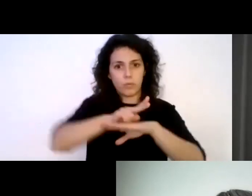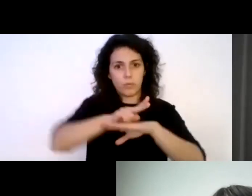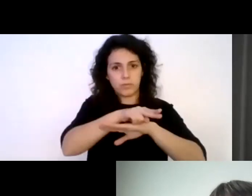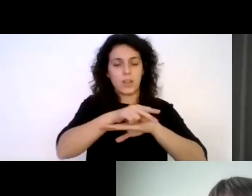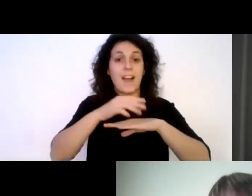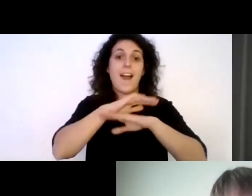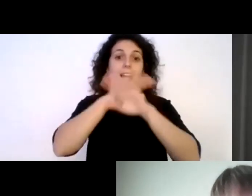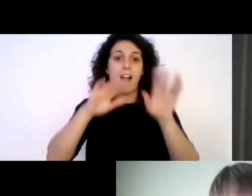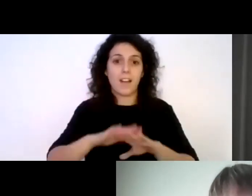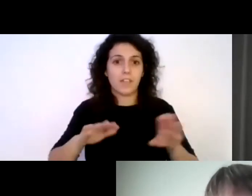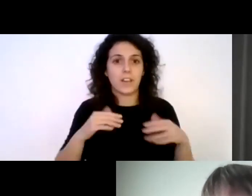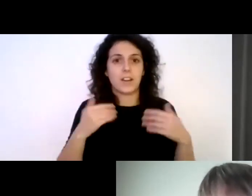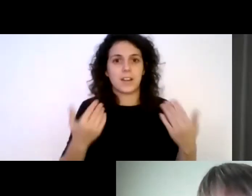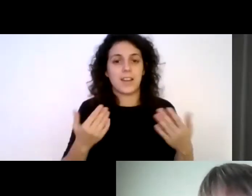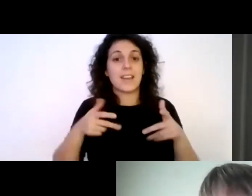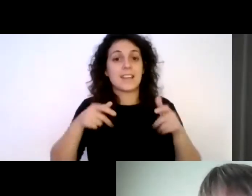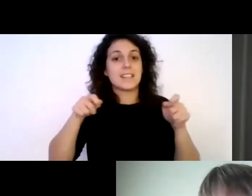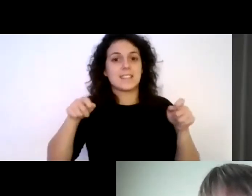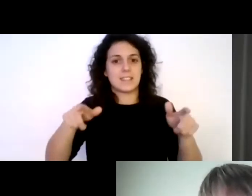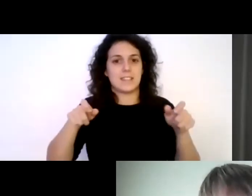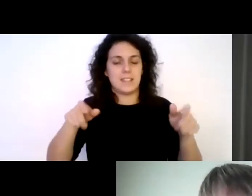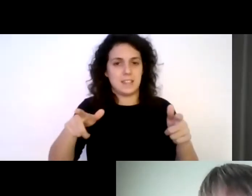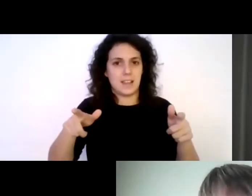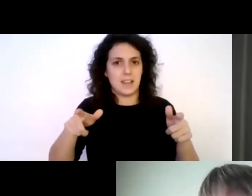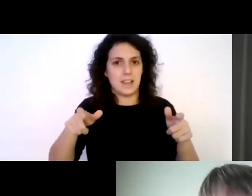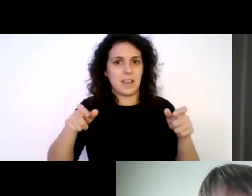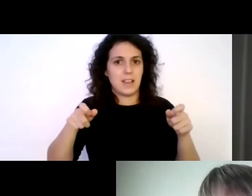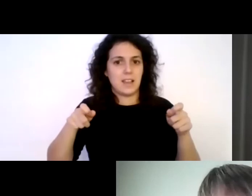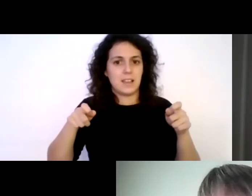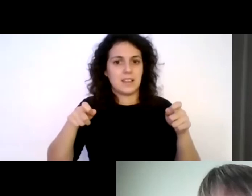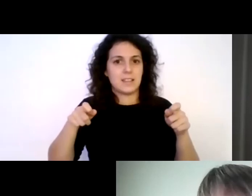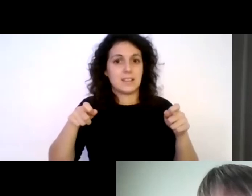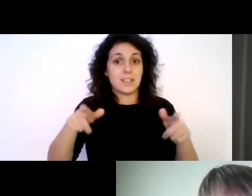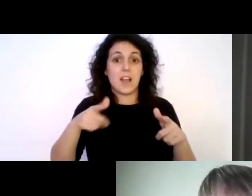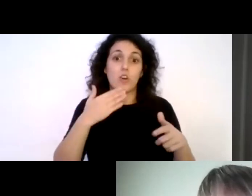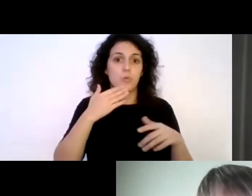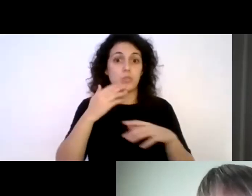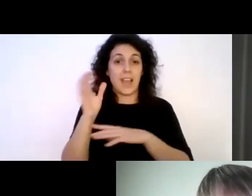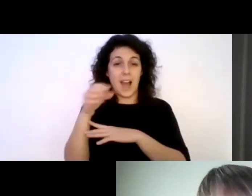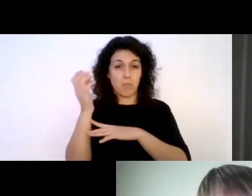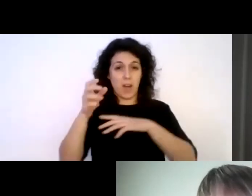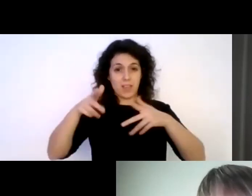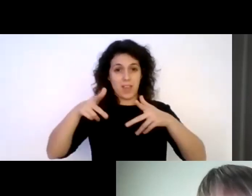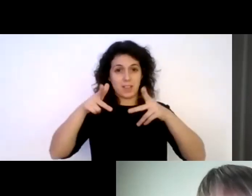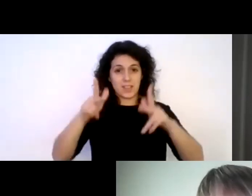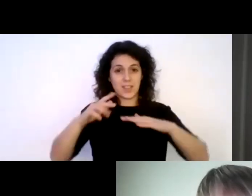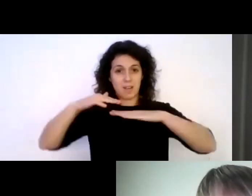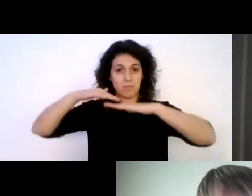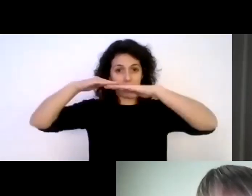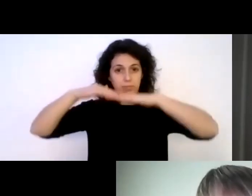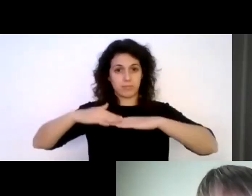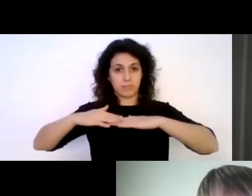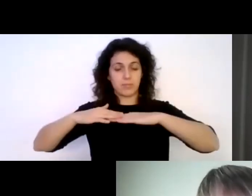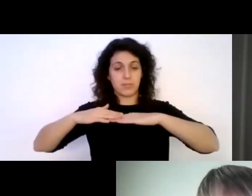finalmente concluimos con una silla, es una silla camilla de ambulancia, y esa es la que utilizamos para bajarlo y subirlo